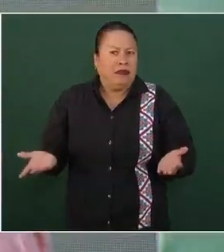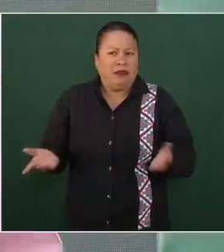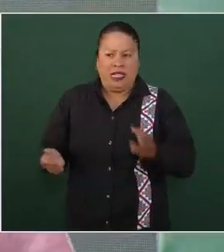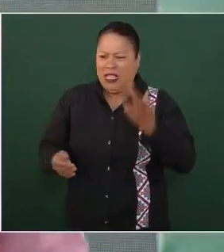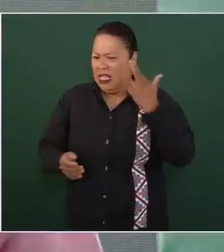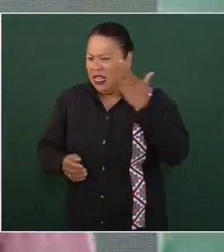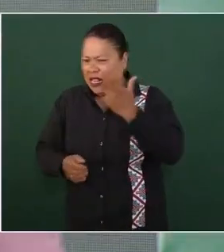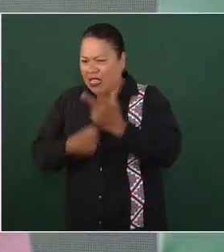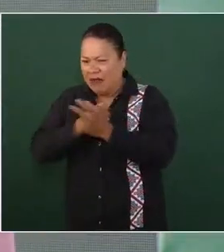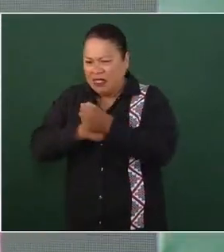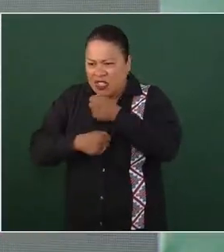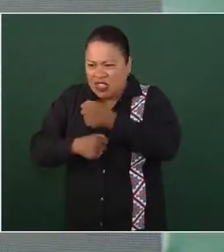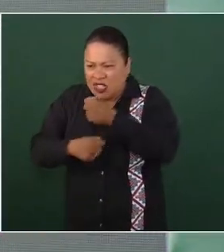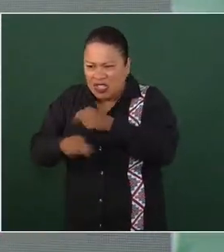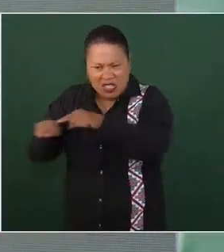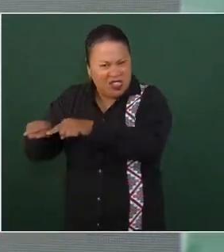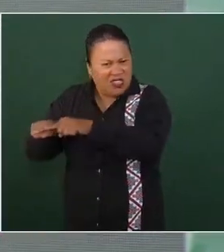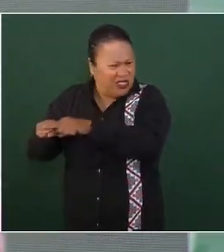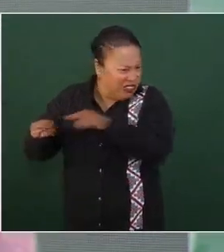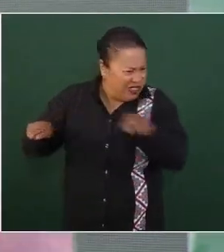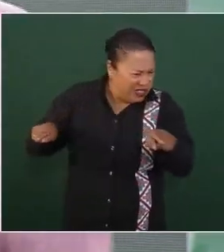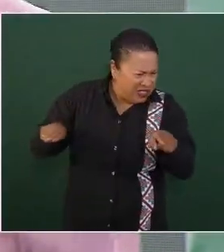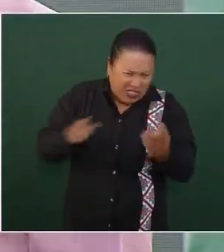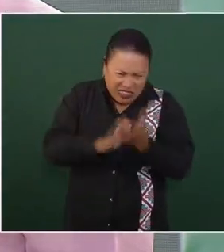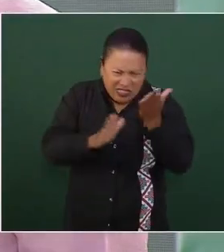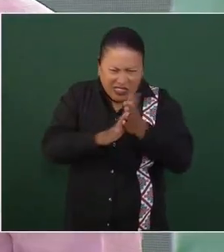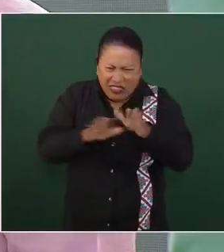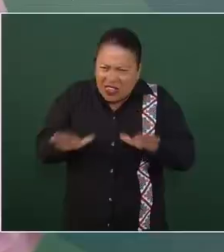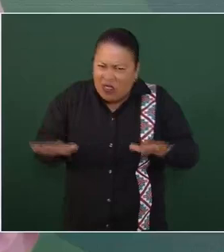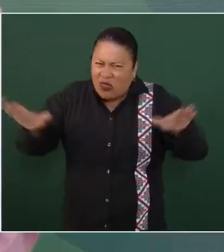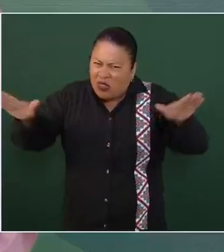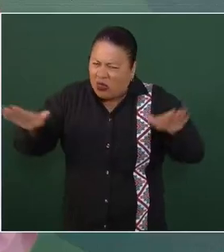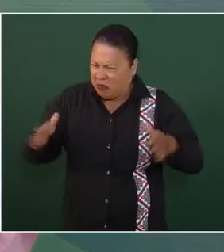medio de comunicación con la construcción de un aeropuerto